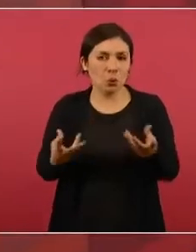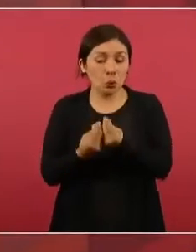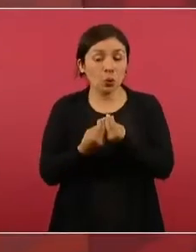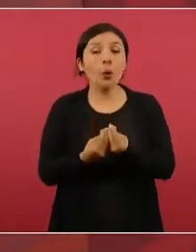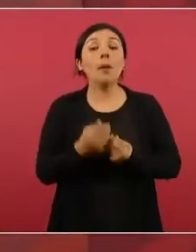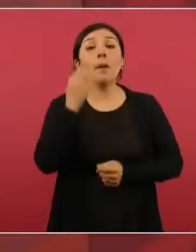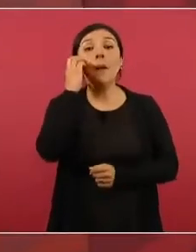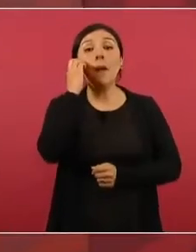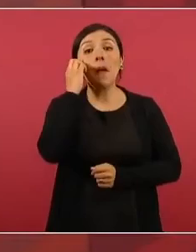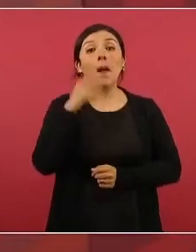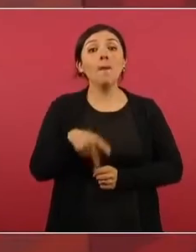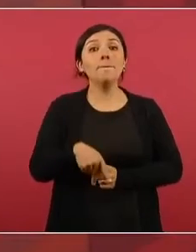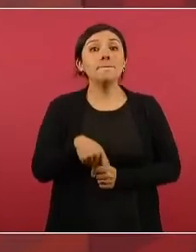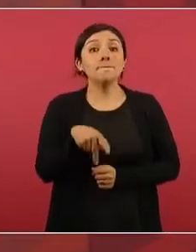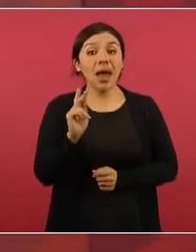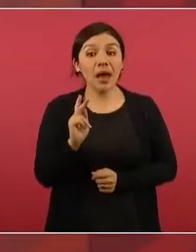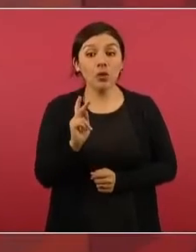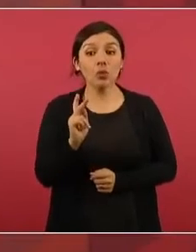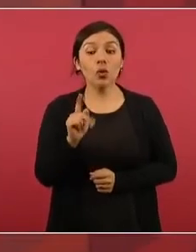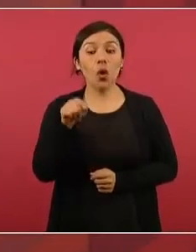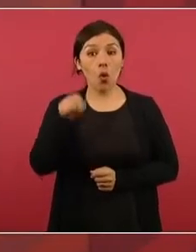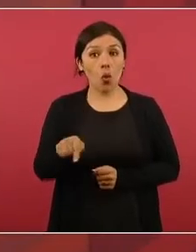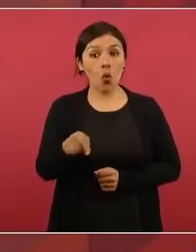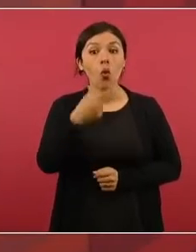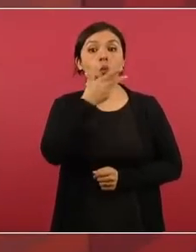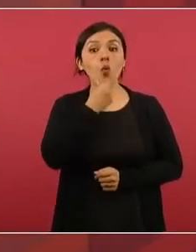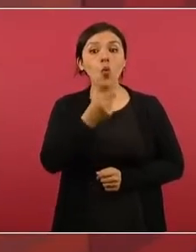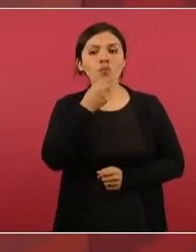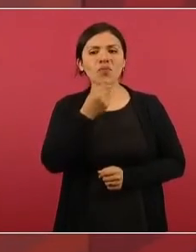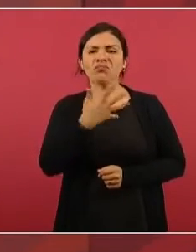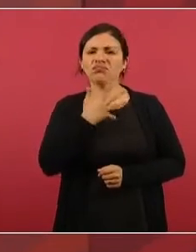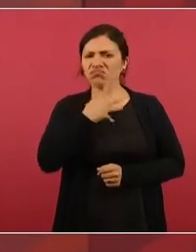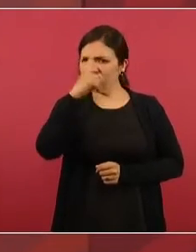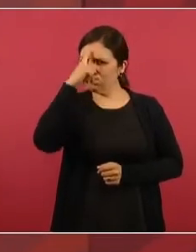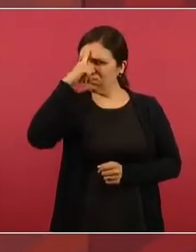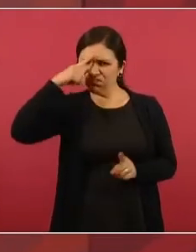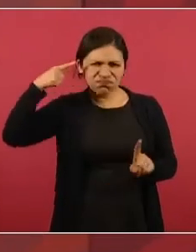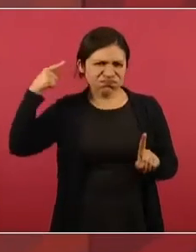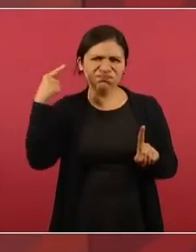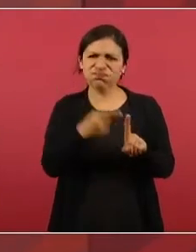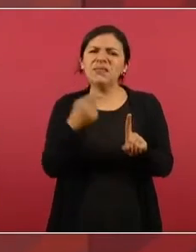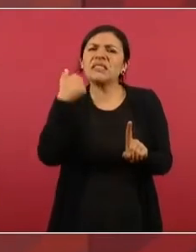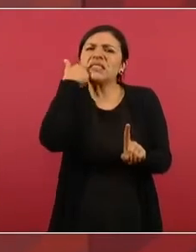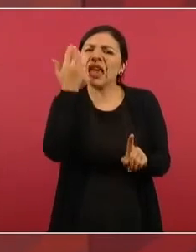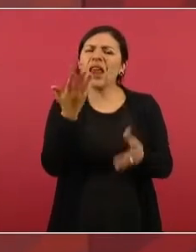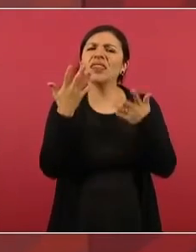pero un hombre que tenía pues una convicción